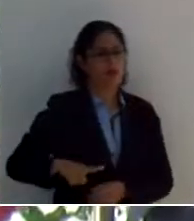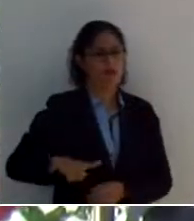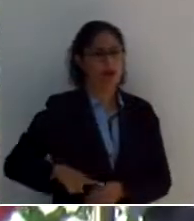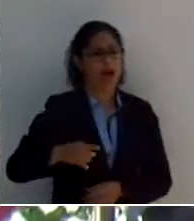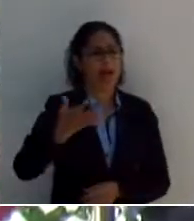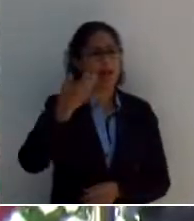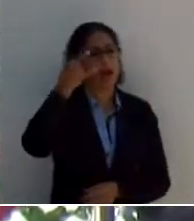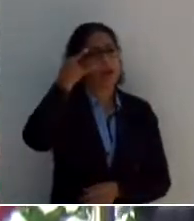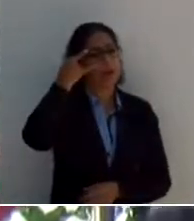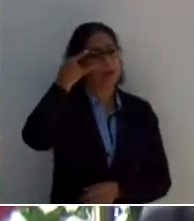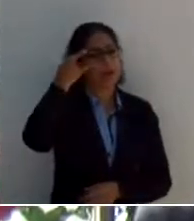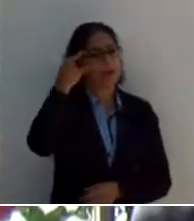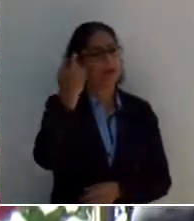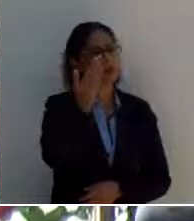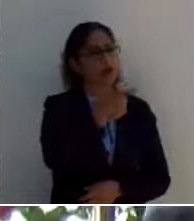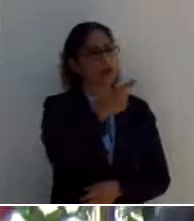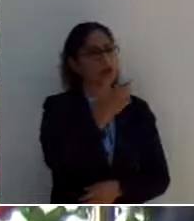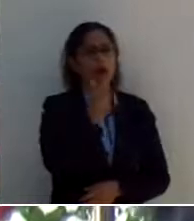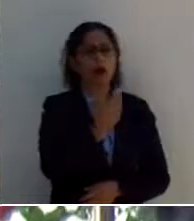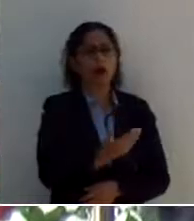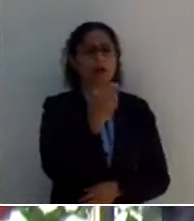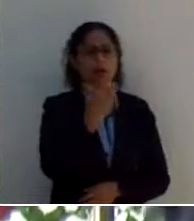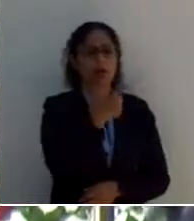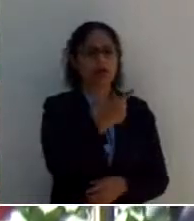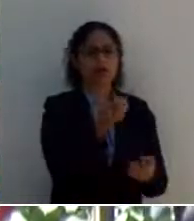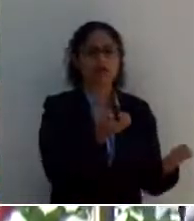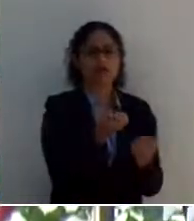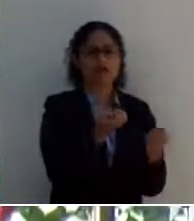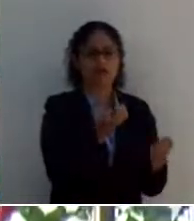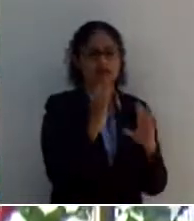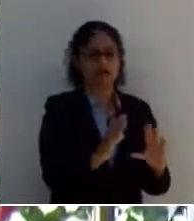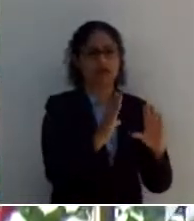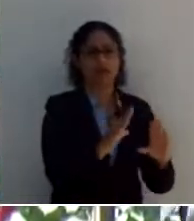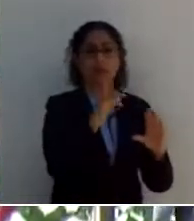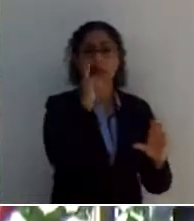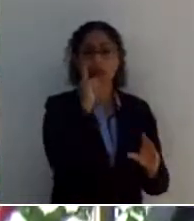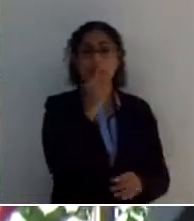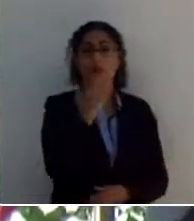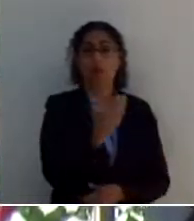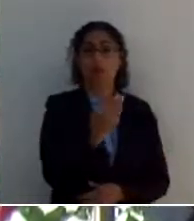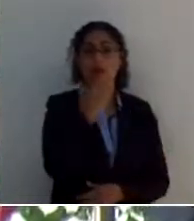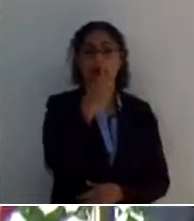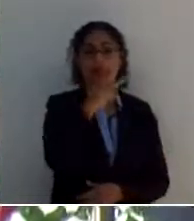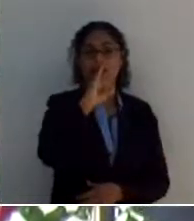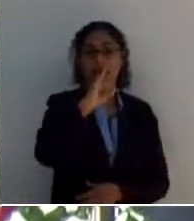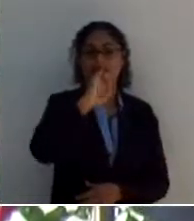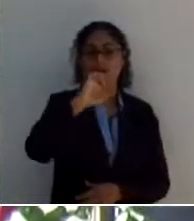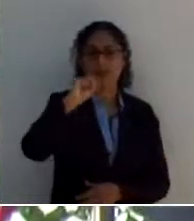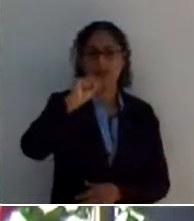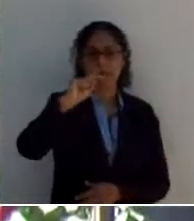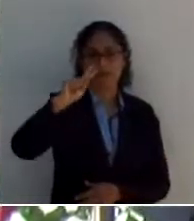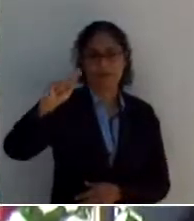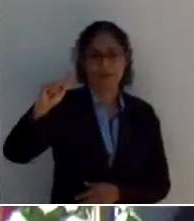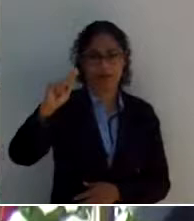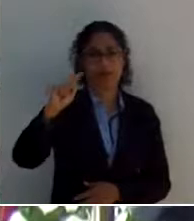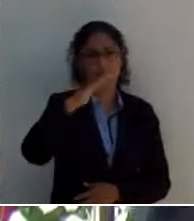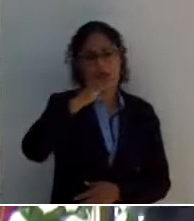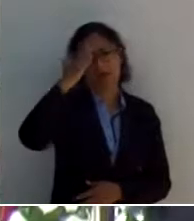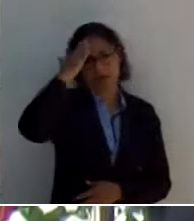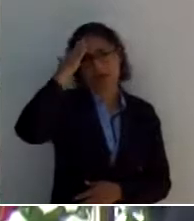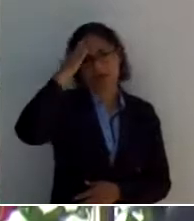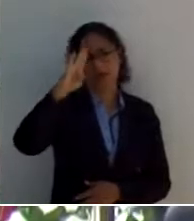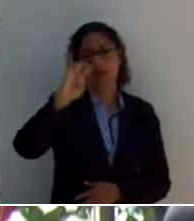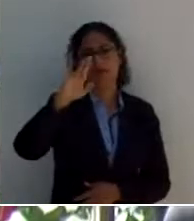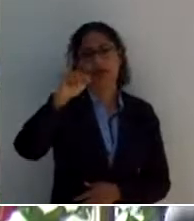Campeche por los trabajos de formación de su policía por parte del instituto que encabeza el